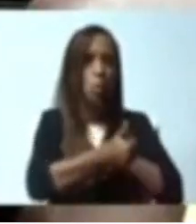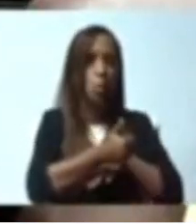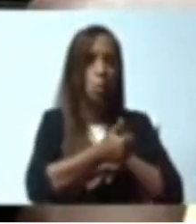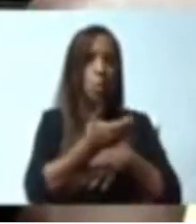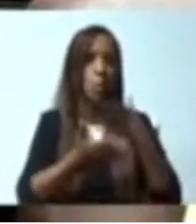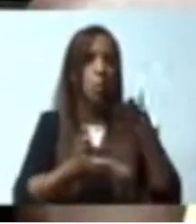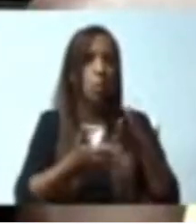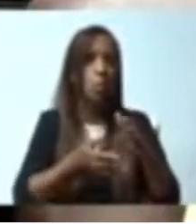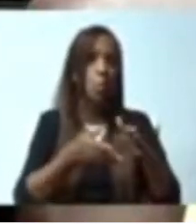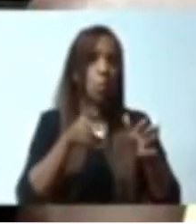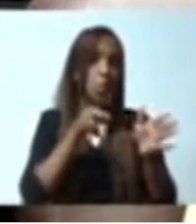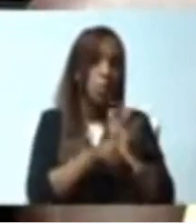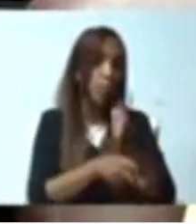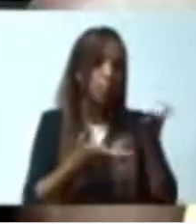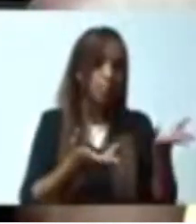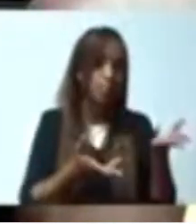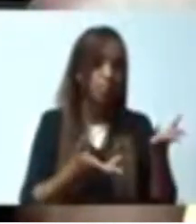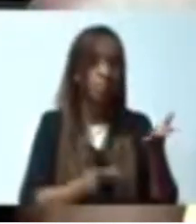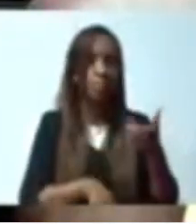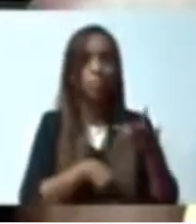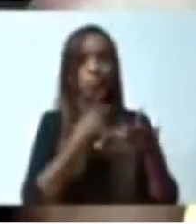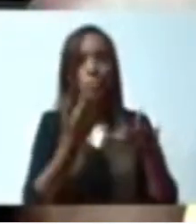y dice incompatibilidad